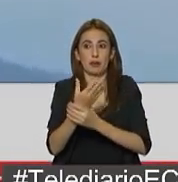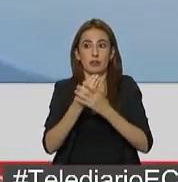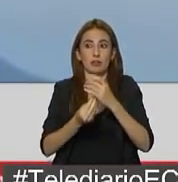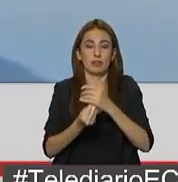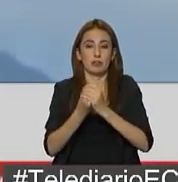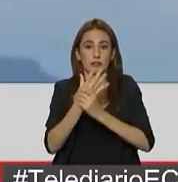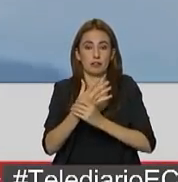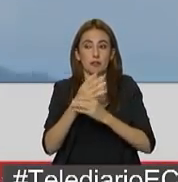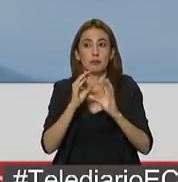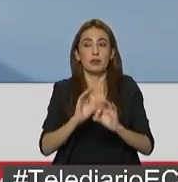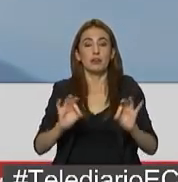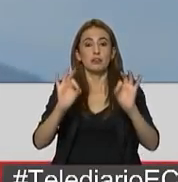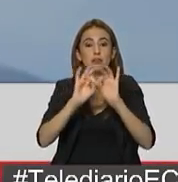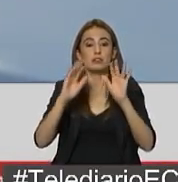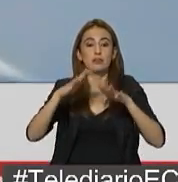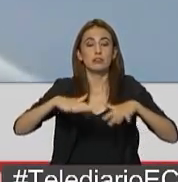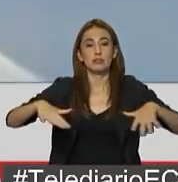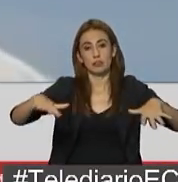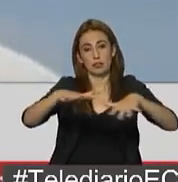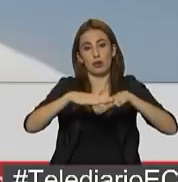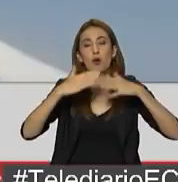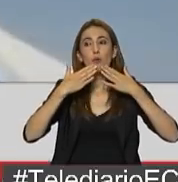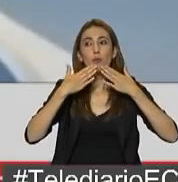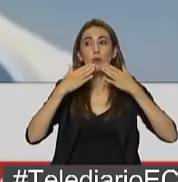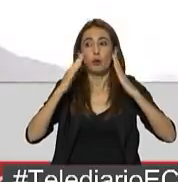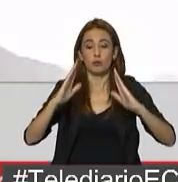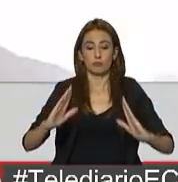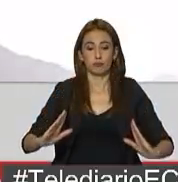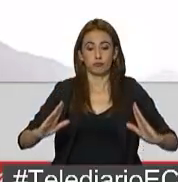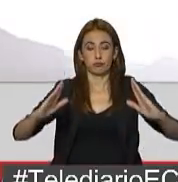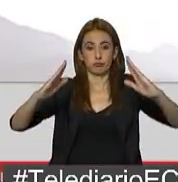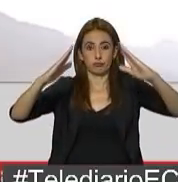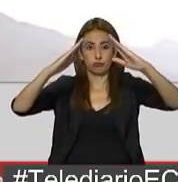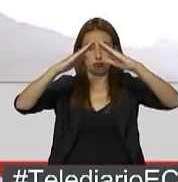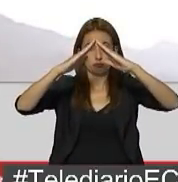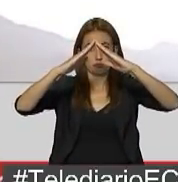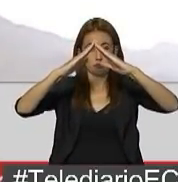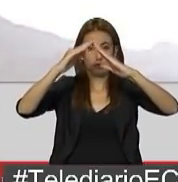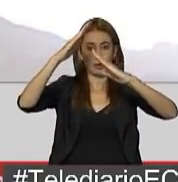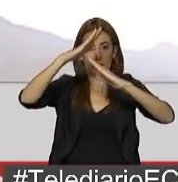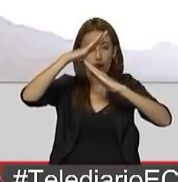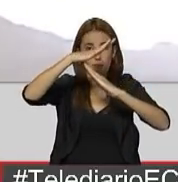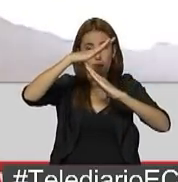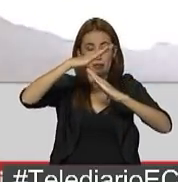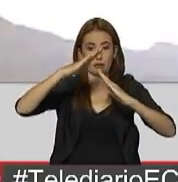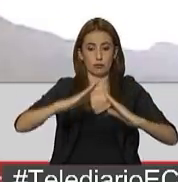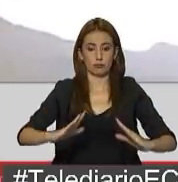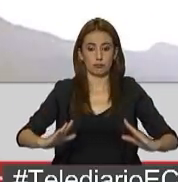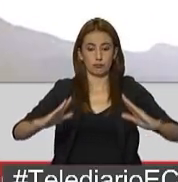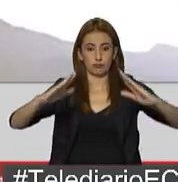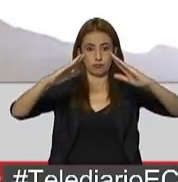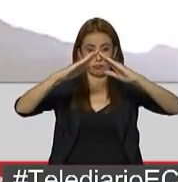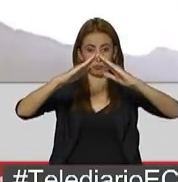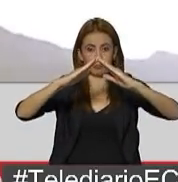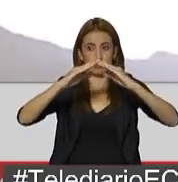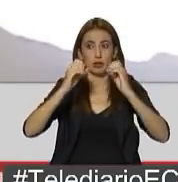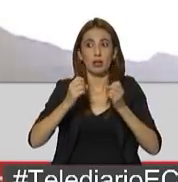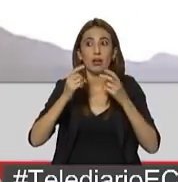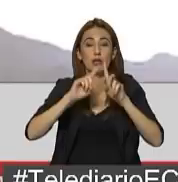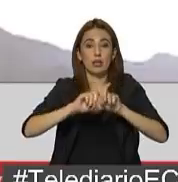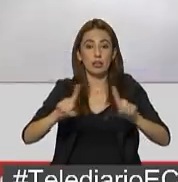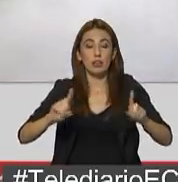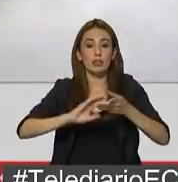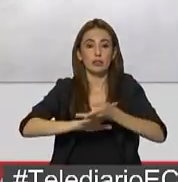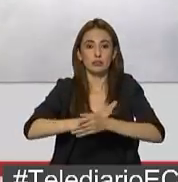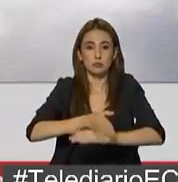variando. Este coloso se caracteriza por su forma cónica, de gran altura, con 3 cráteres alineados por la cumbre. Pero luego de